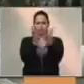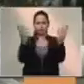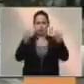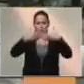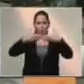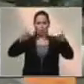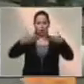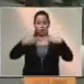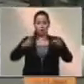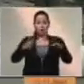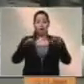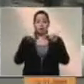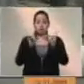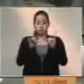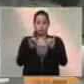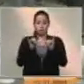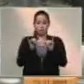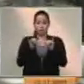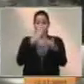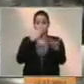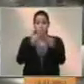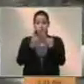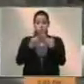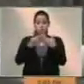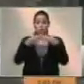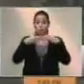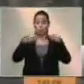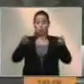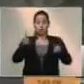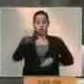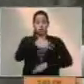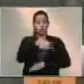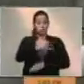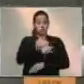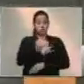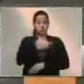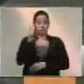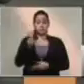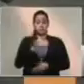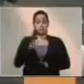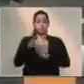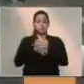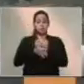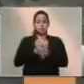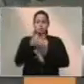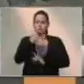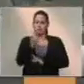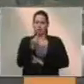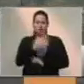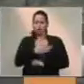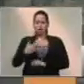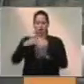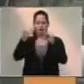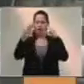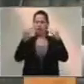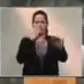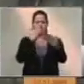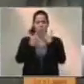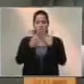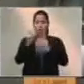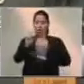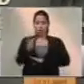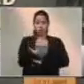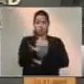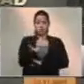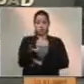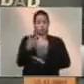construcción de este portón acá en la Puerta Tamanaco de la Universidad Central de Venezuela. Ellos nos han dicho que pues no quieren dar declaraciones a Globovisión